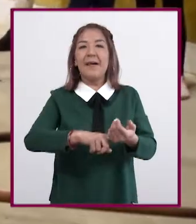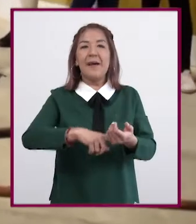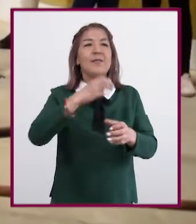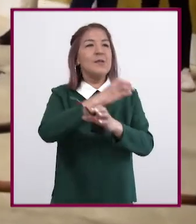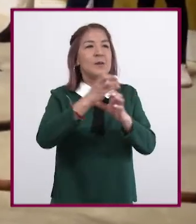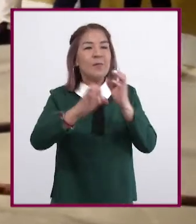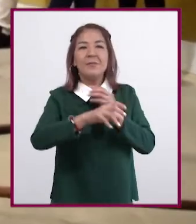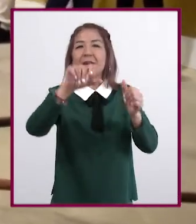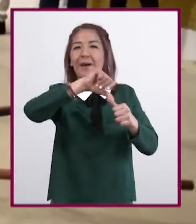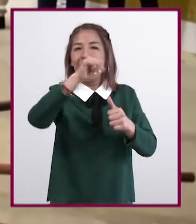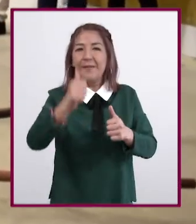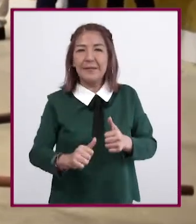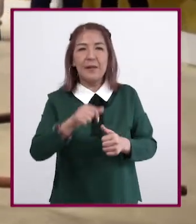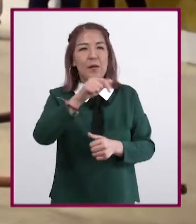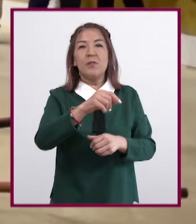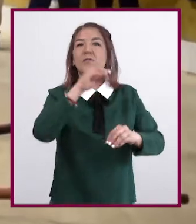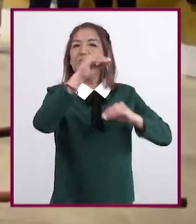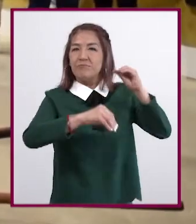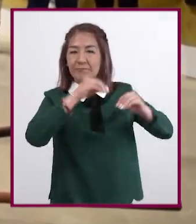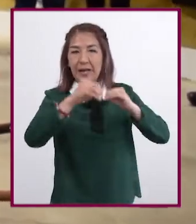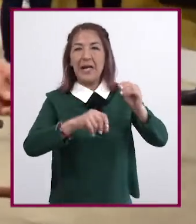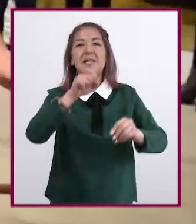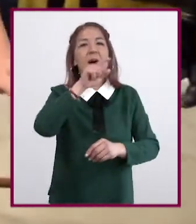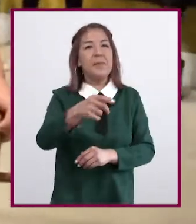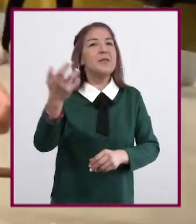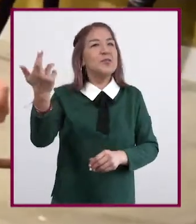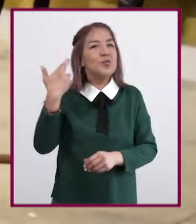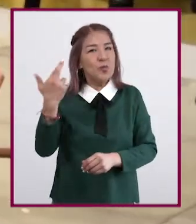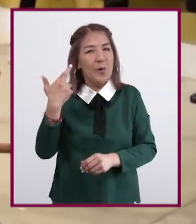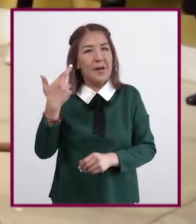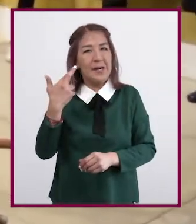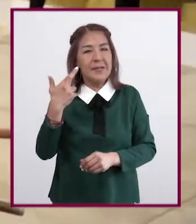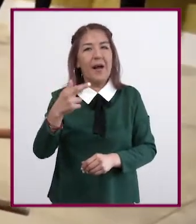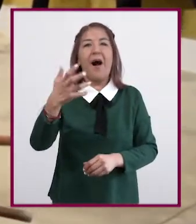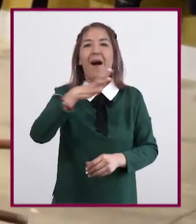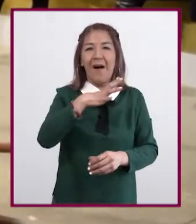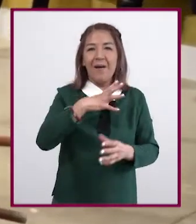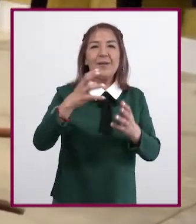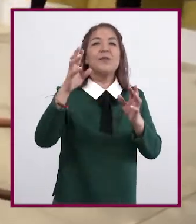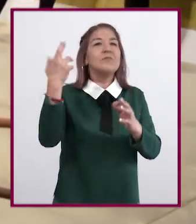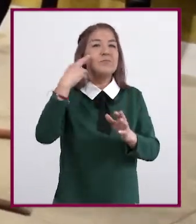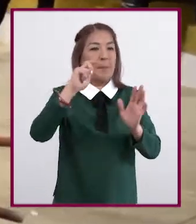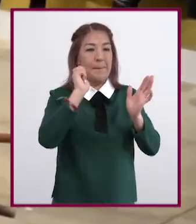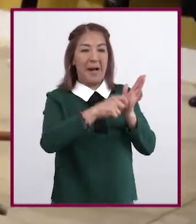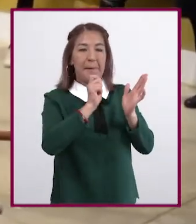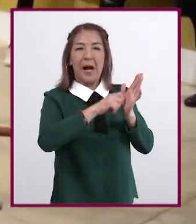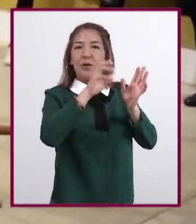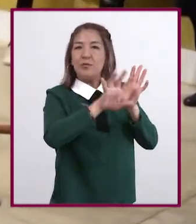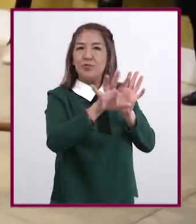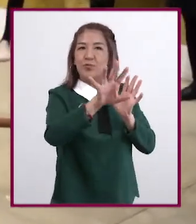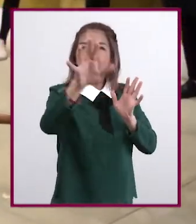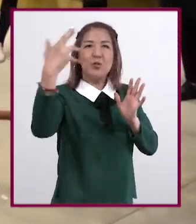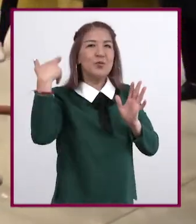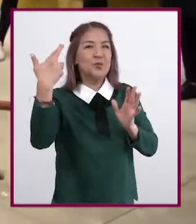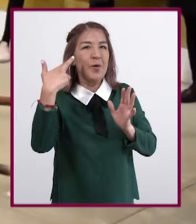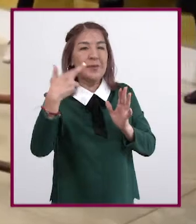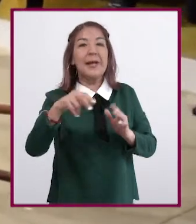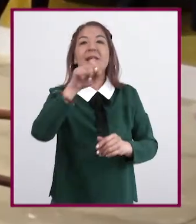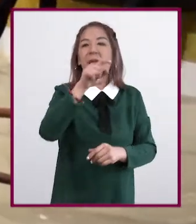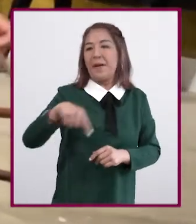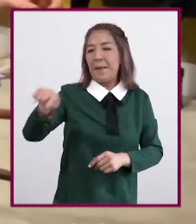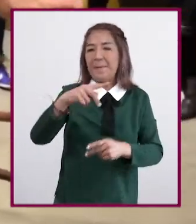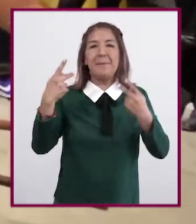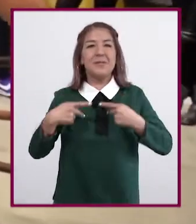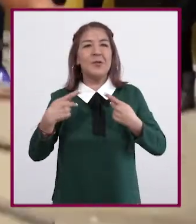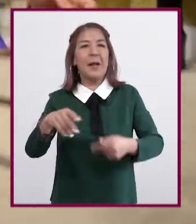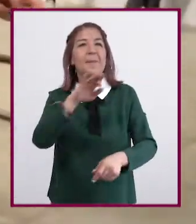artefacto que, además de ser escultura, suena, emite sonidos y además permite que el público